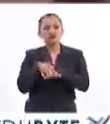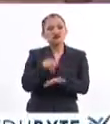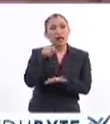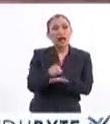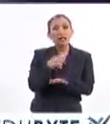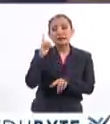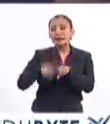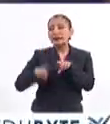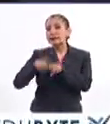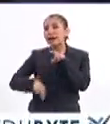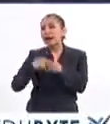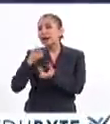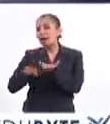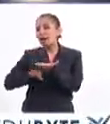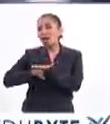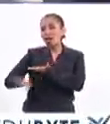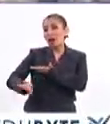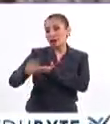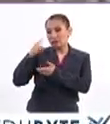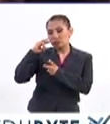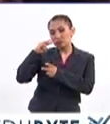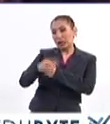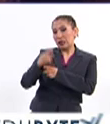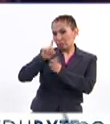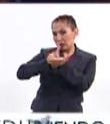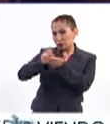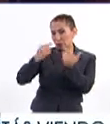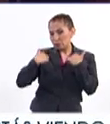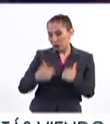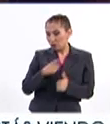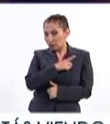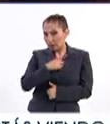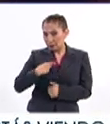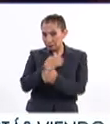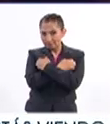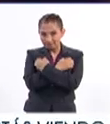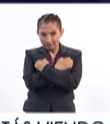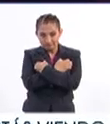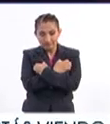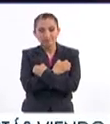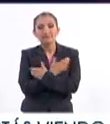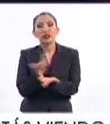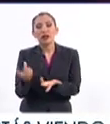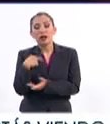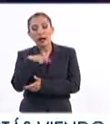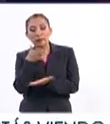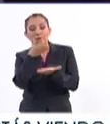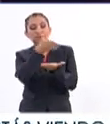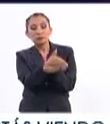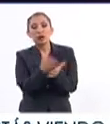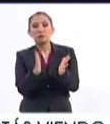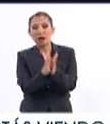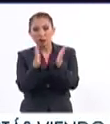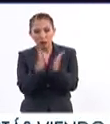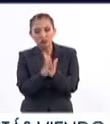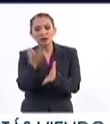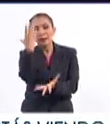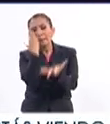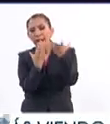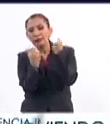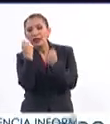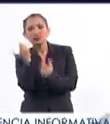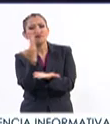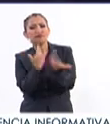es superar todo tipo de exclusión desde una perspectiva del derecho humano a una educación, referente al acceso, participación y